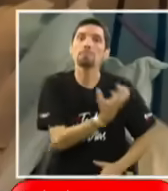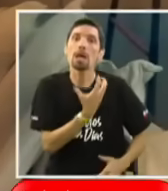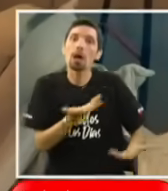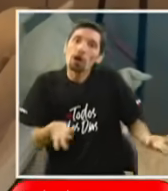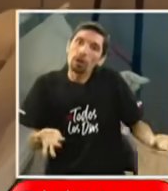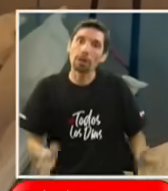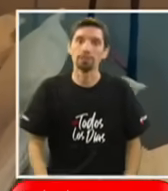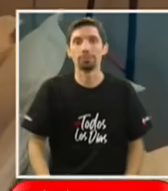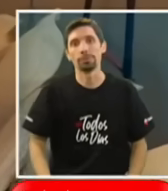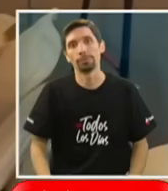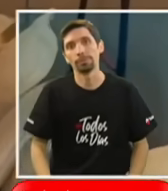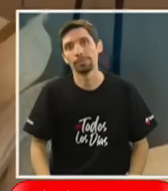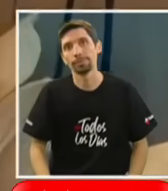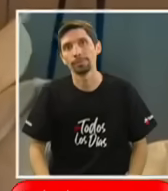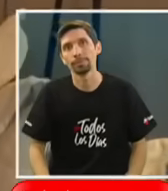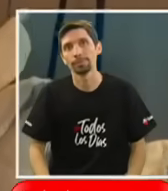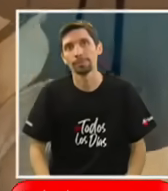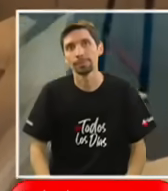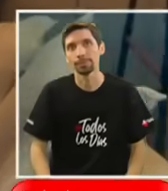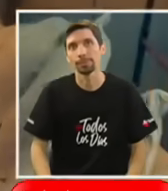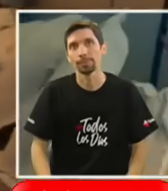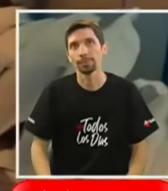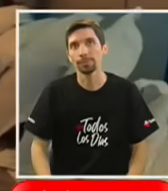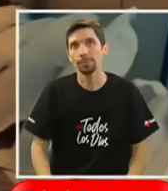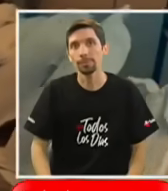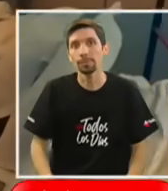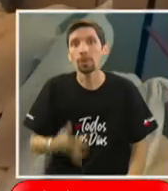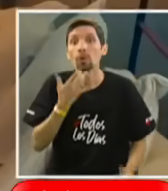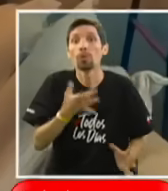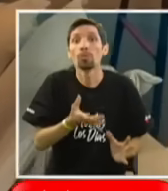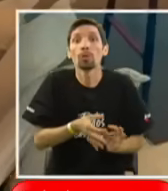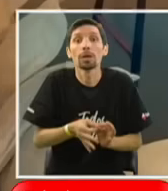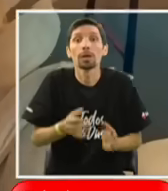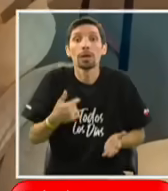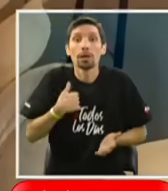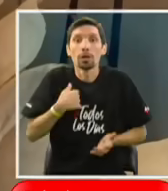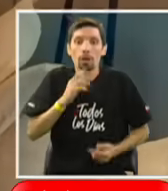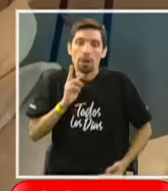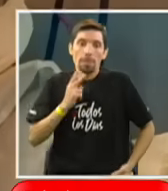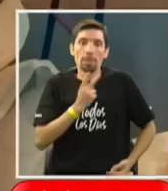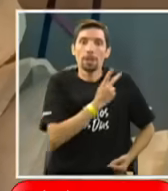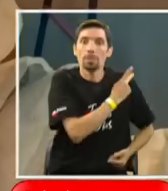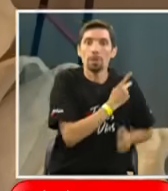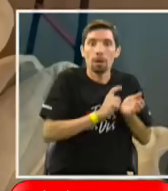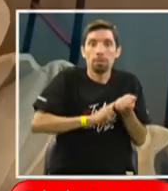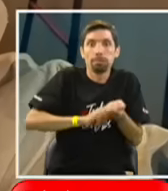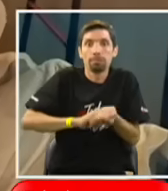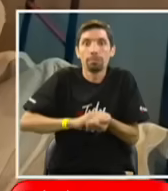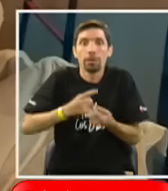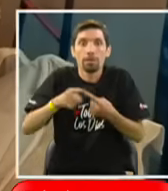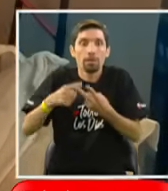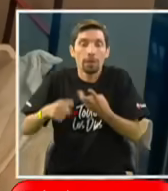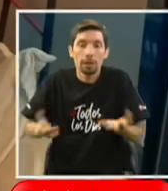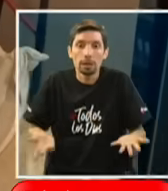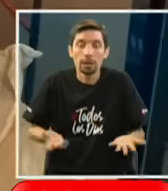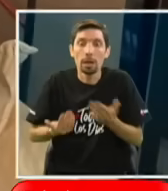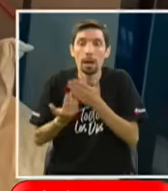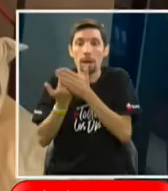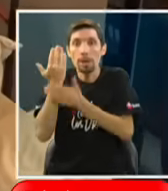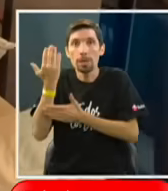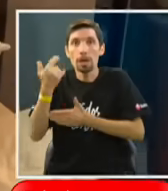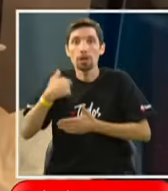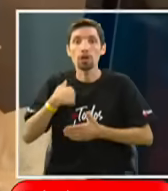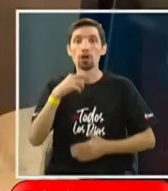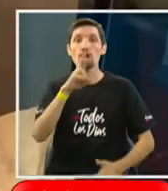un poco. Y te odian. Porque no puedo evitar lo de las personalidades. A veces en la mañana los levanto